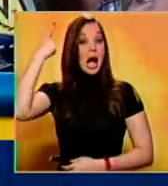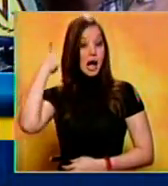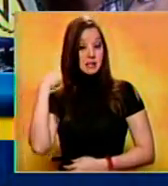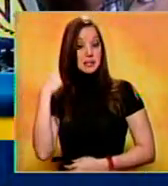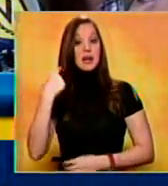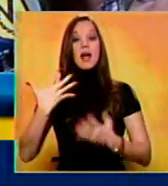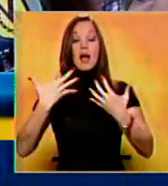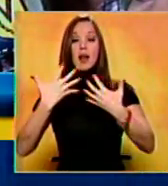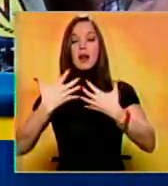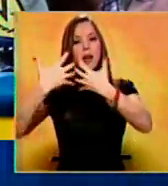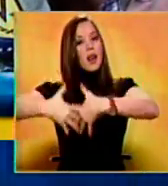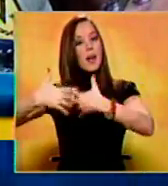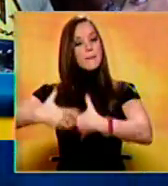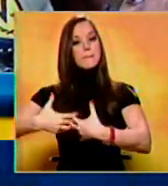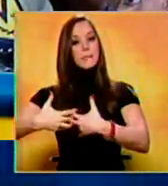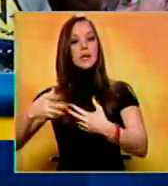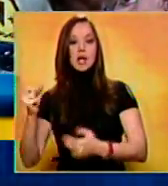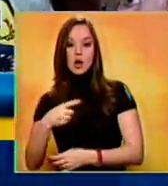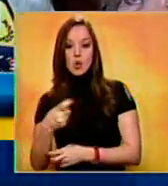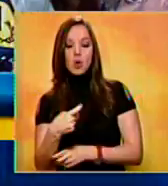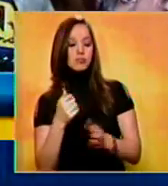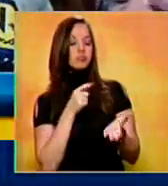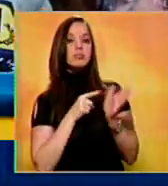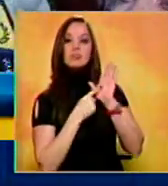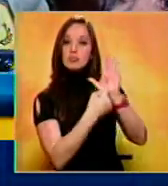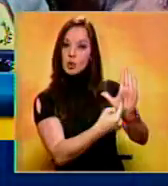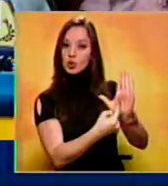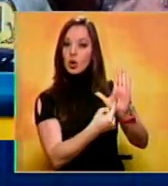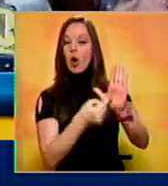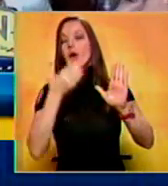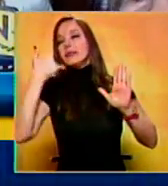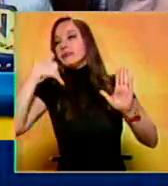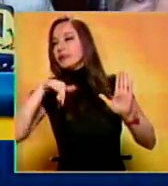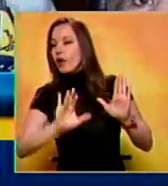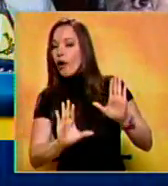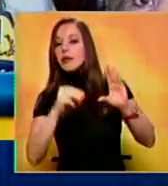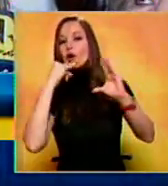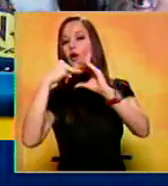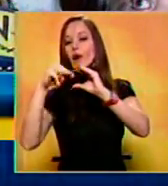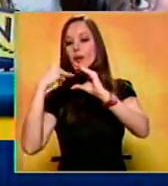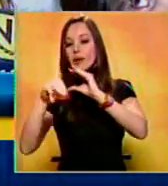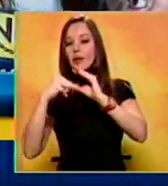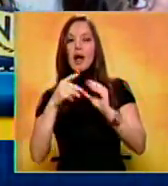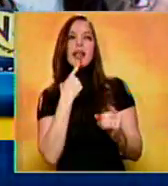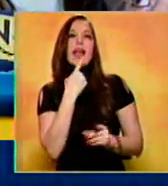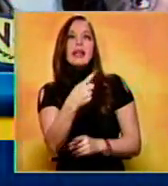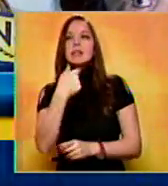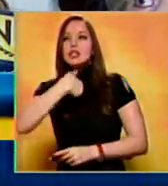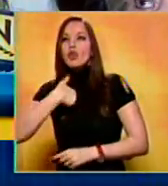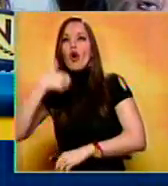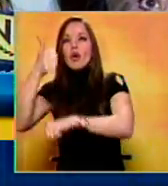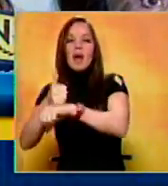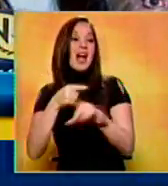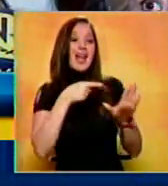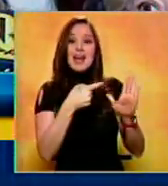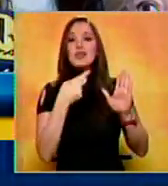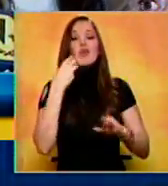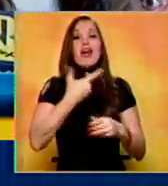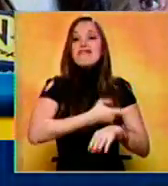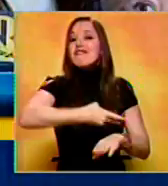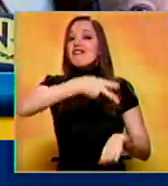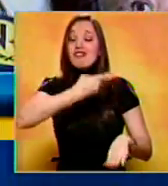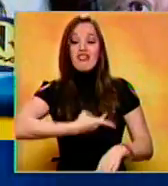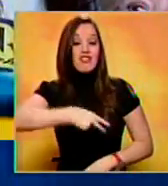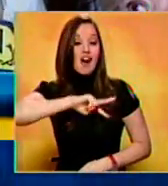Google demostró que todos los supuestos correos que usaron para acusarnos son falsos, son fabricados,